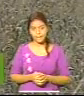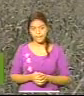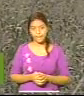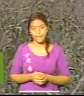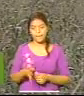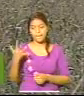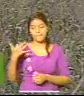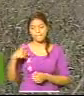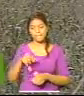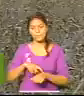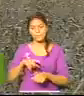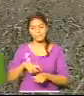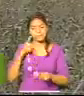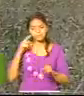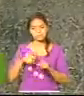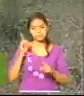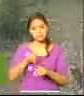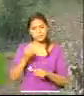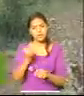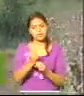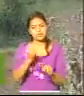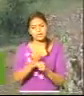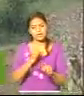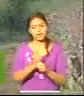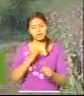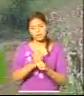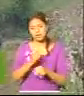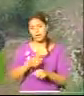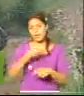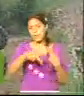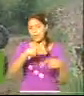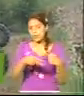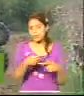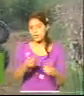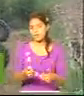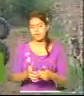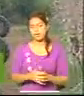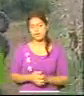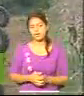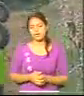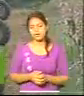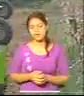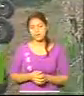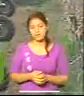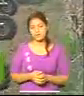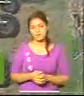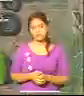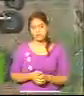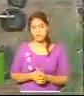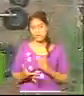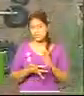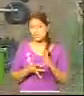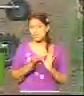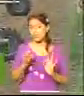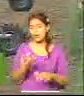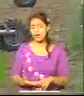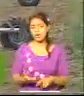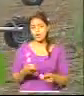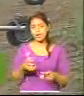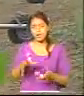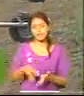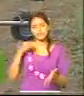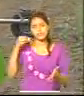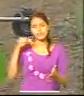su momento esa mano de obra se dedica a las labores culturales y es más productivo. También tenemos la ventaja a través de esta alta tecnología que es importada